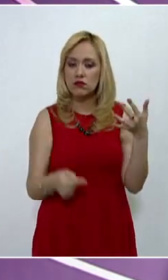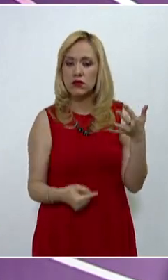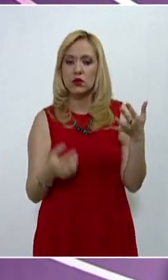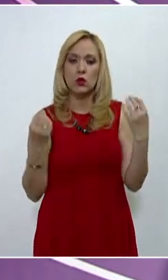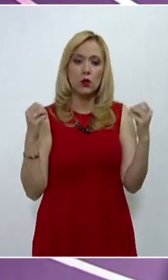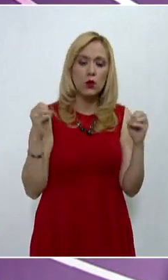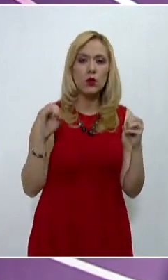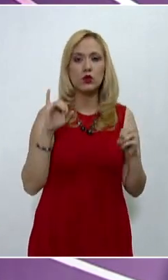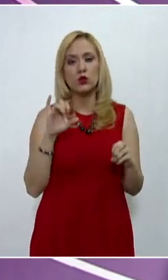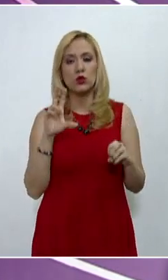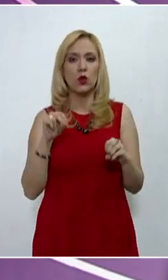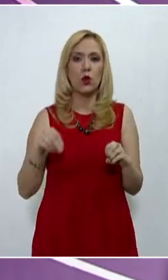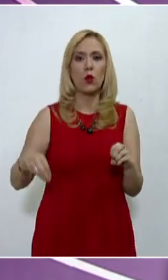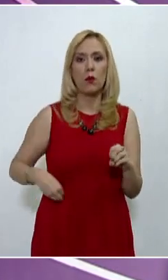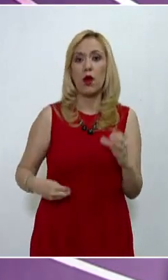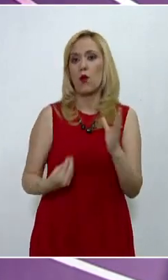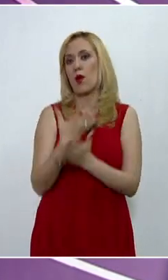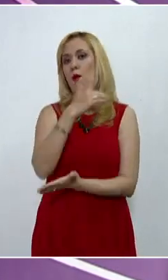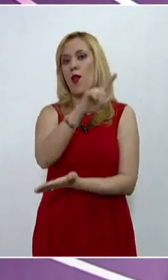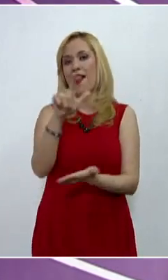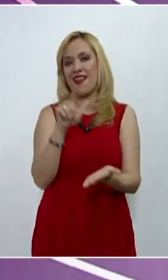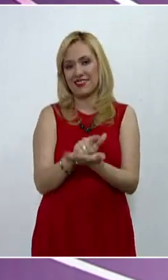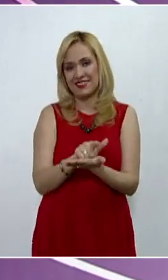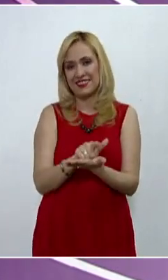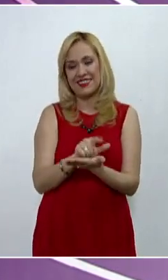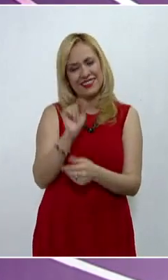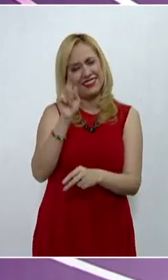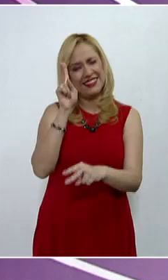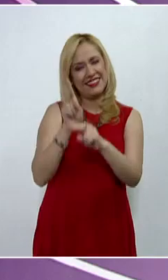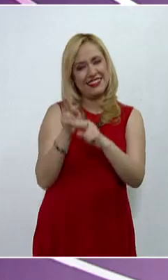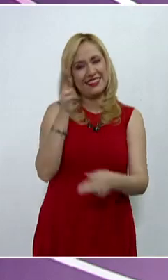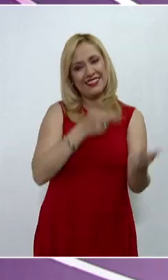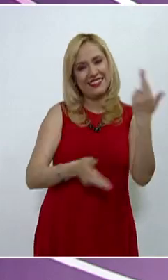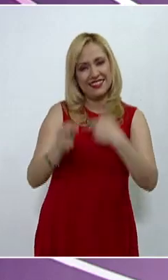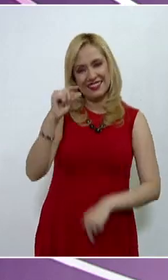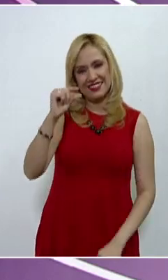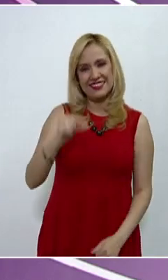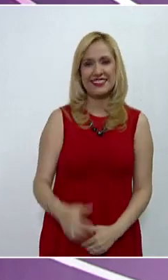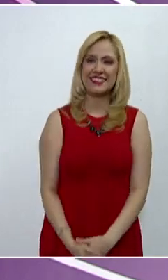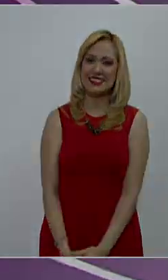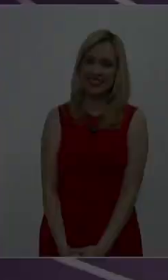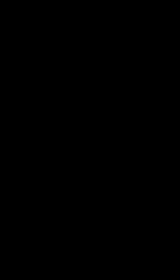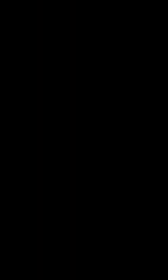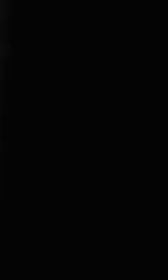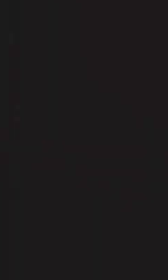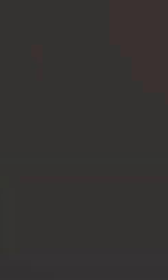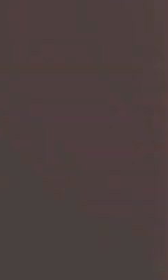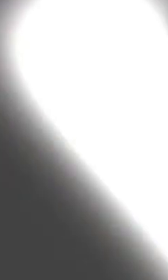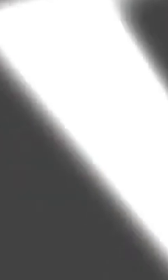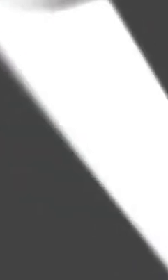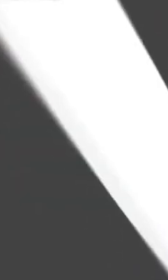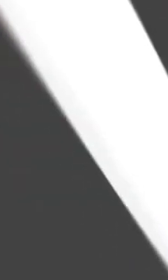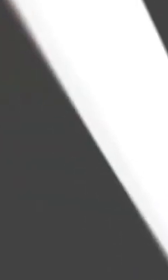de inocencia en el nuevo marco constitucional. Vamos a una pausa y regresamos.